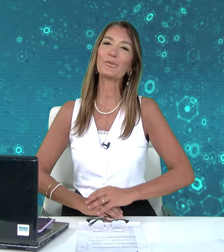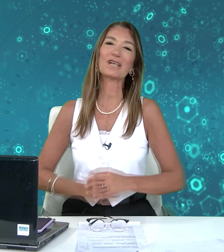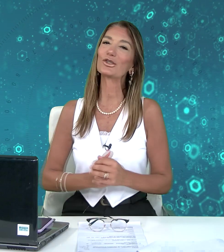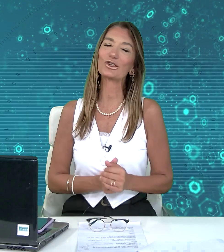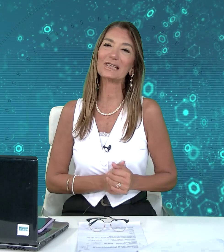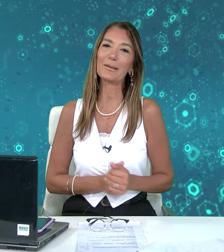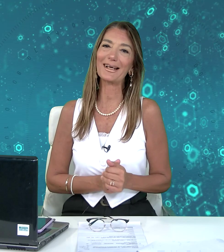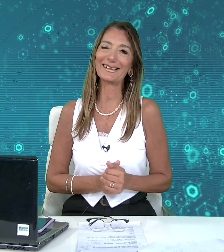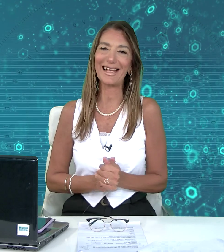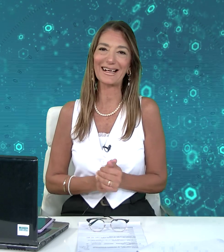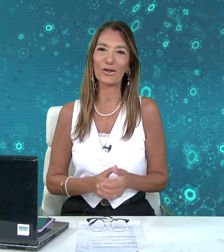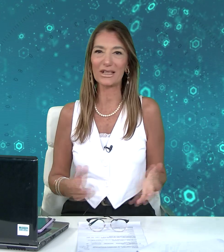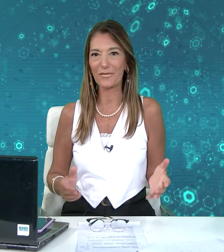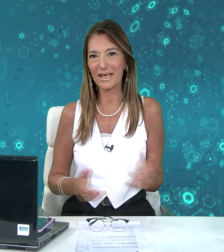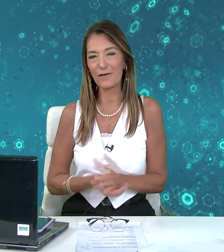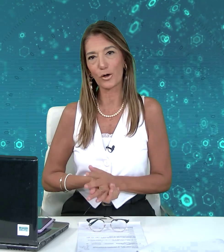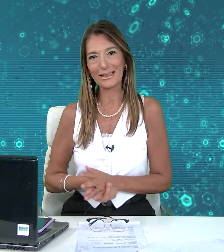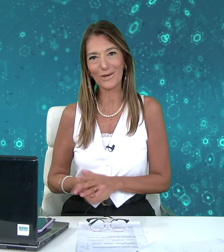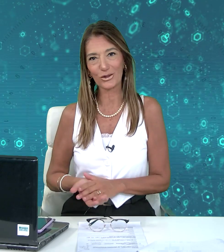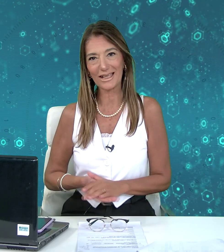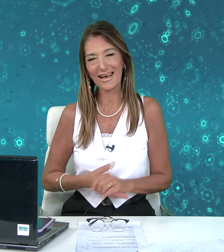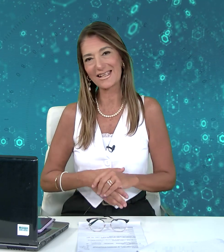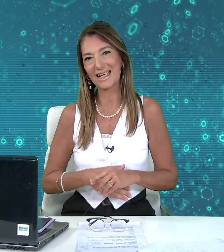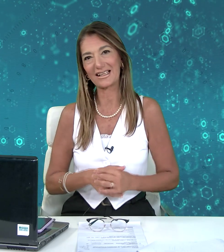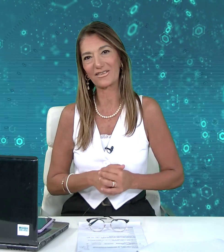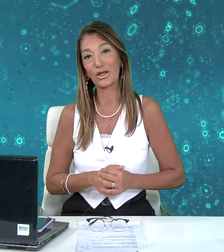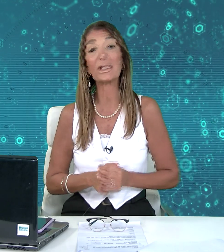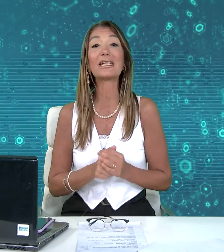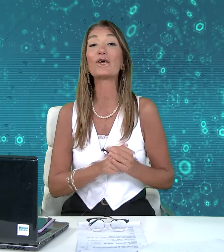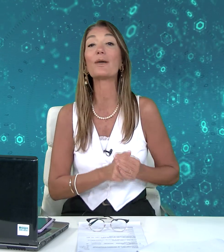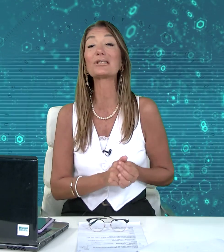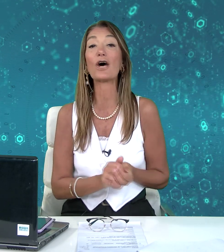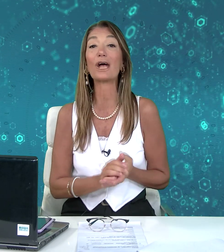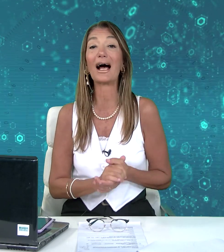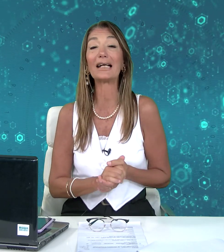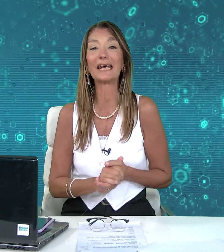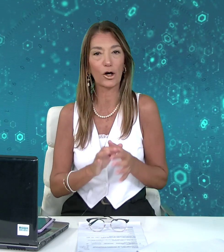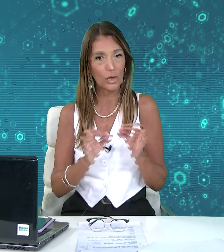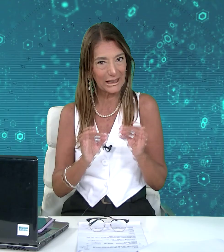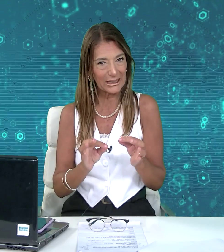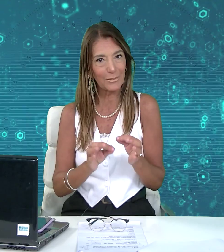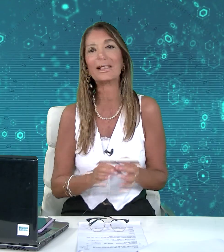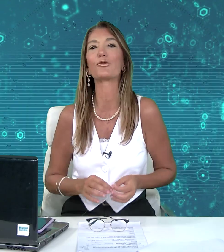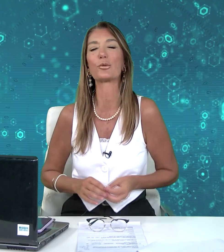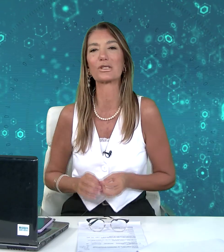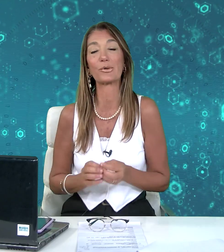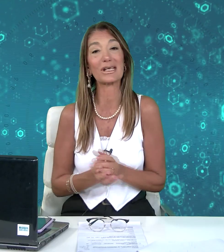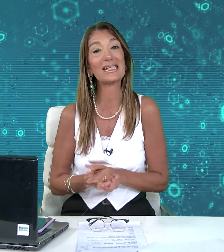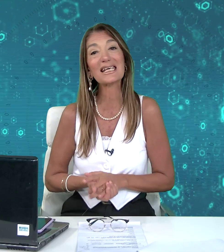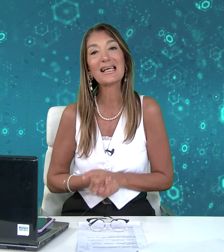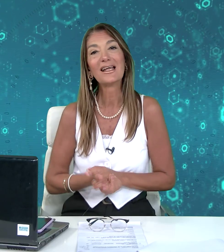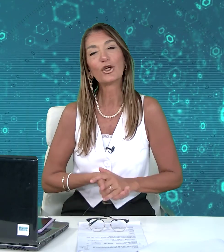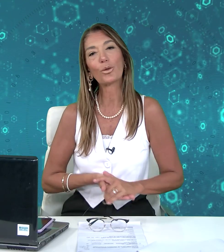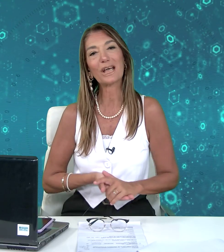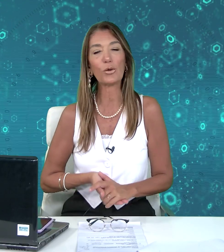Pasamos a otro tema, en esta recorrida federal informativa cotidiana de Chacra TV Noticias. Nos vamos ahora al NEA, concretamente a Formosa, porque